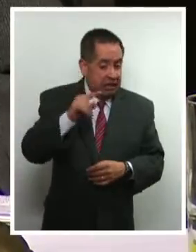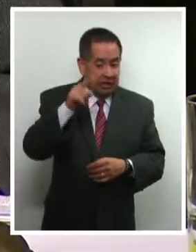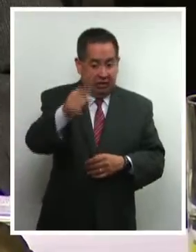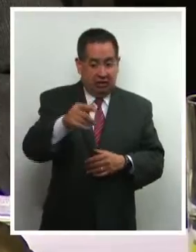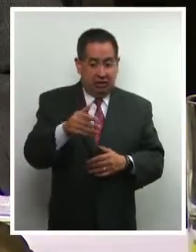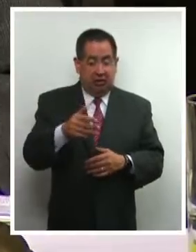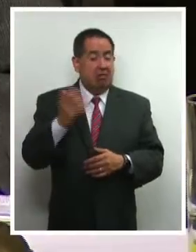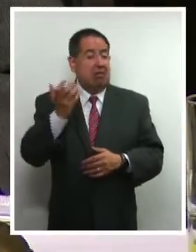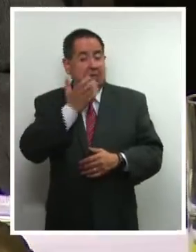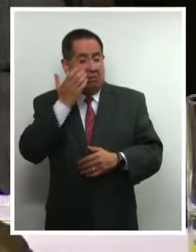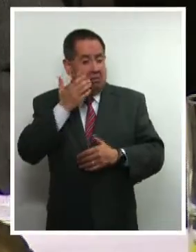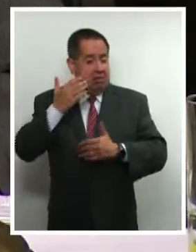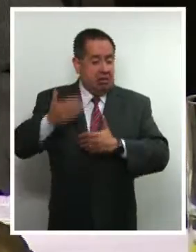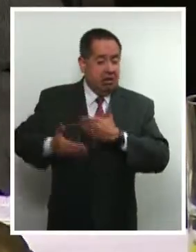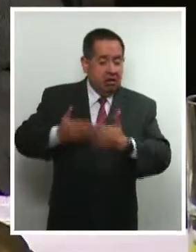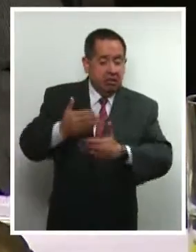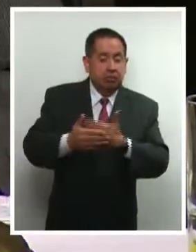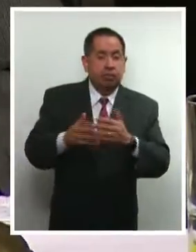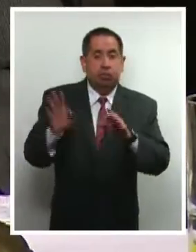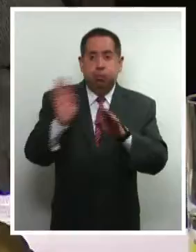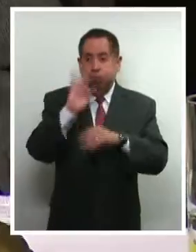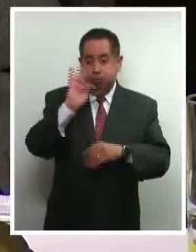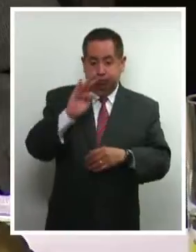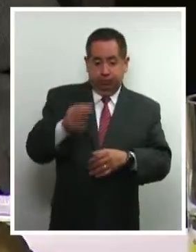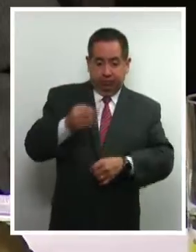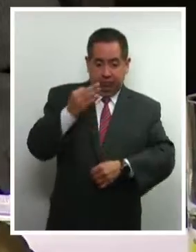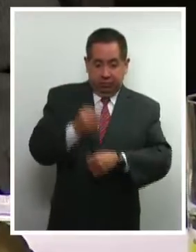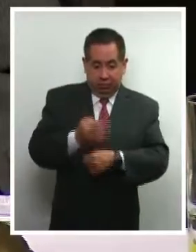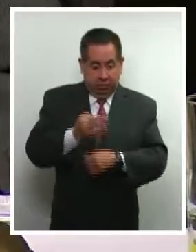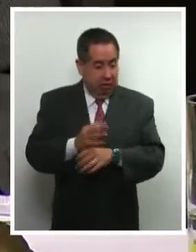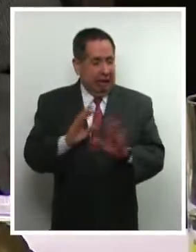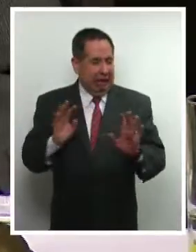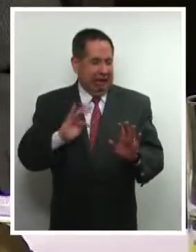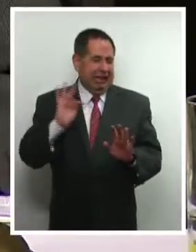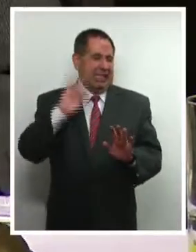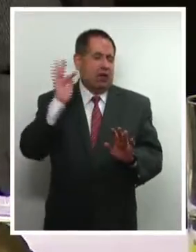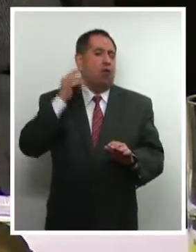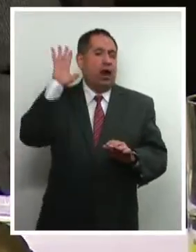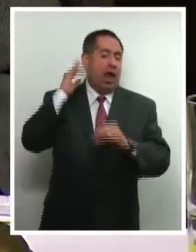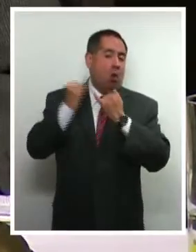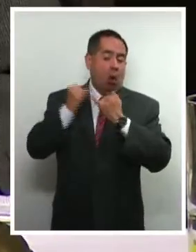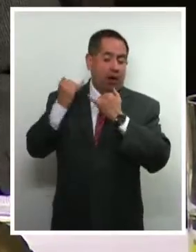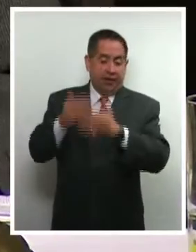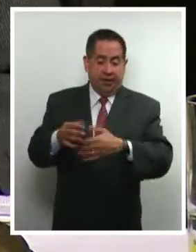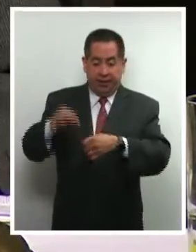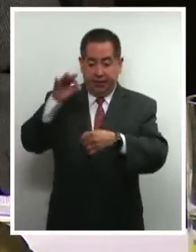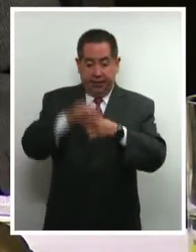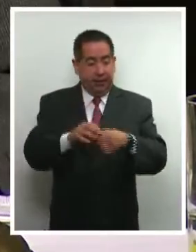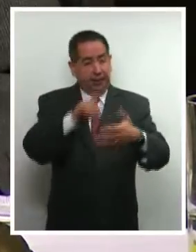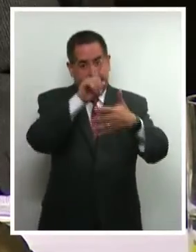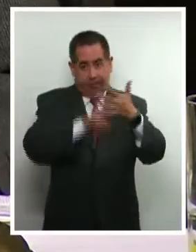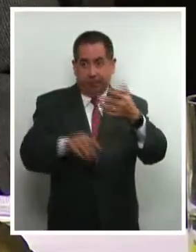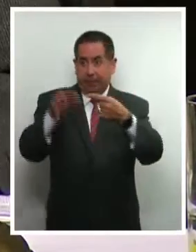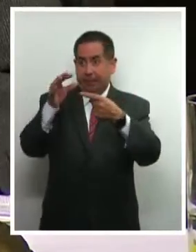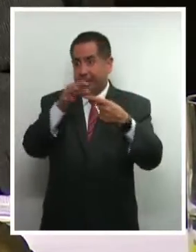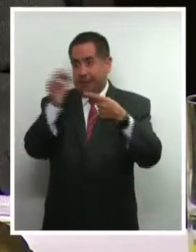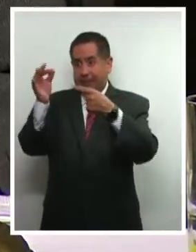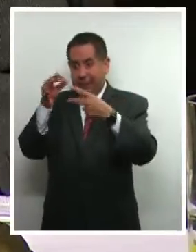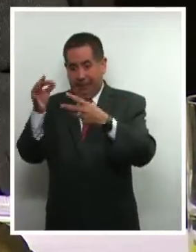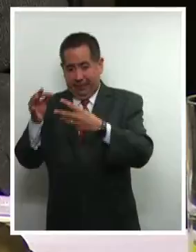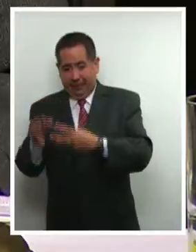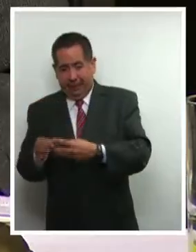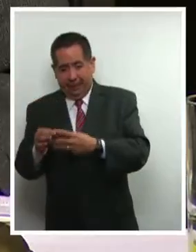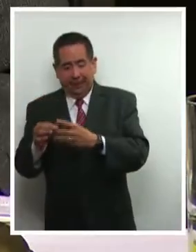procedimiento tradicional en este momento de la legislatura, y votáramos todos los artículos reservados